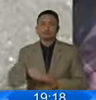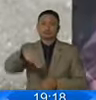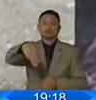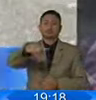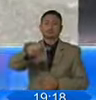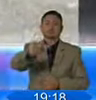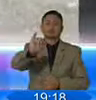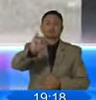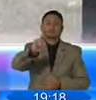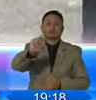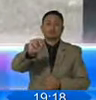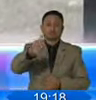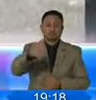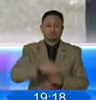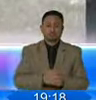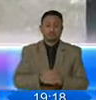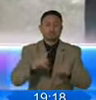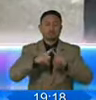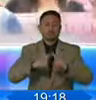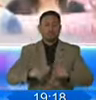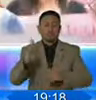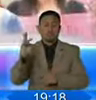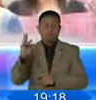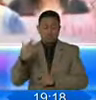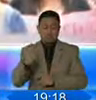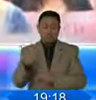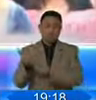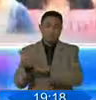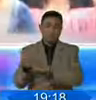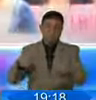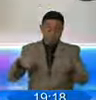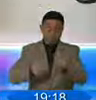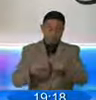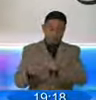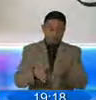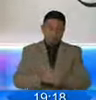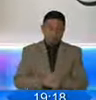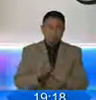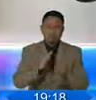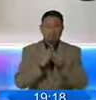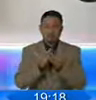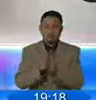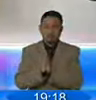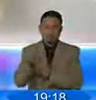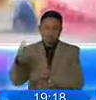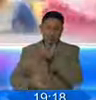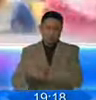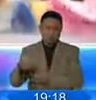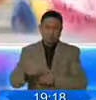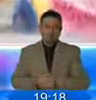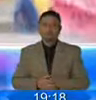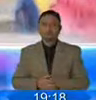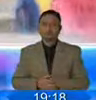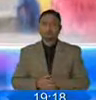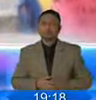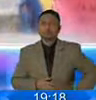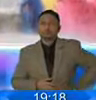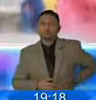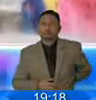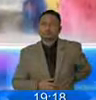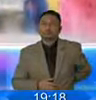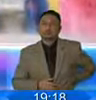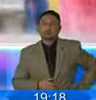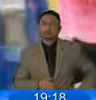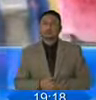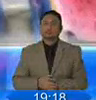Mayra Alexandra falleció en manos de su expareja en la provincia de Zamora Chinchipe. Familiares piden justicia. Yo como hermana lo único